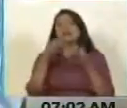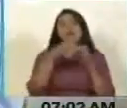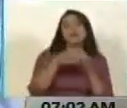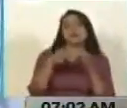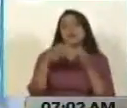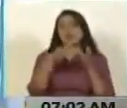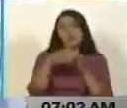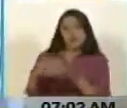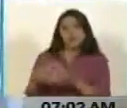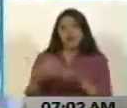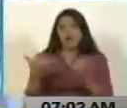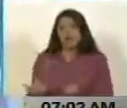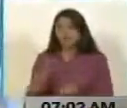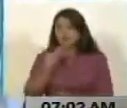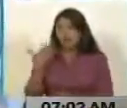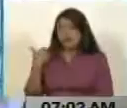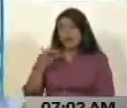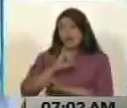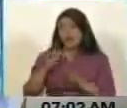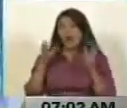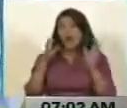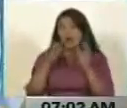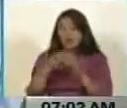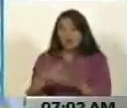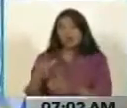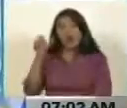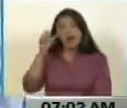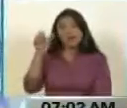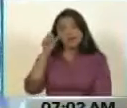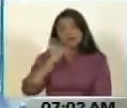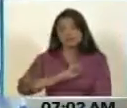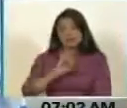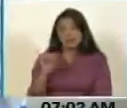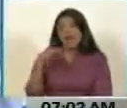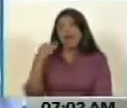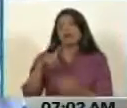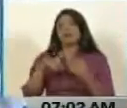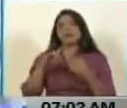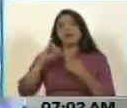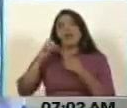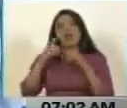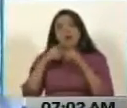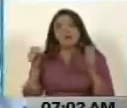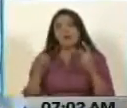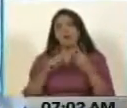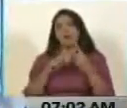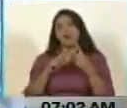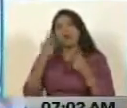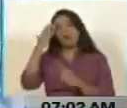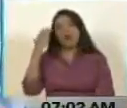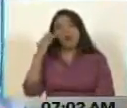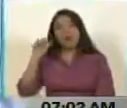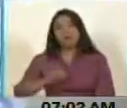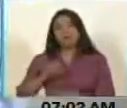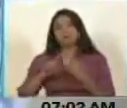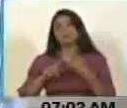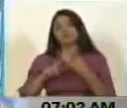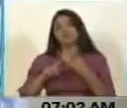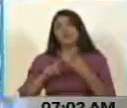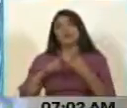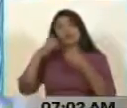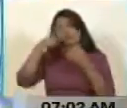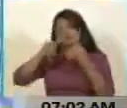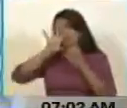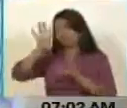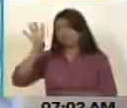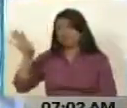ahorita pudimos armar el circuito del sudeste asiático. Tenemos programadores de Japón, de Corea del Sur, de Malasia. O sea, es decir, que cada vez